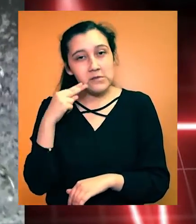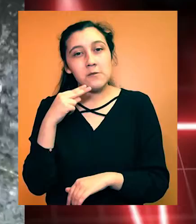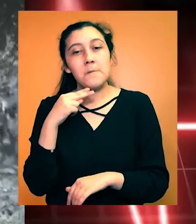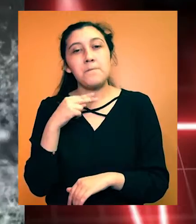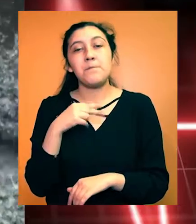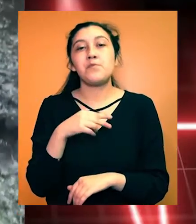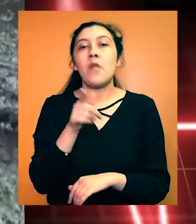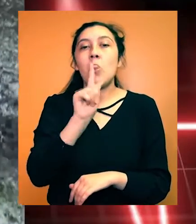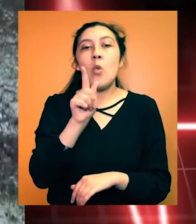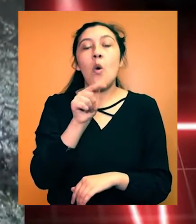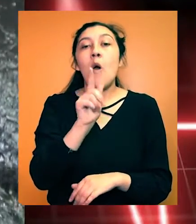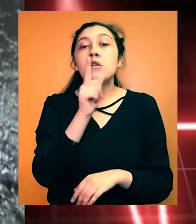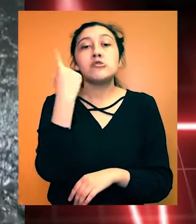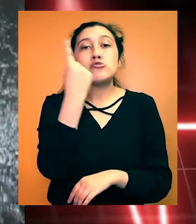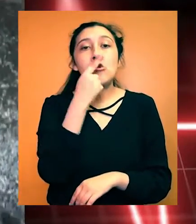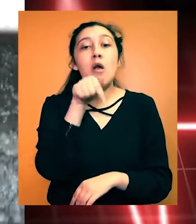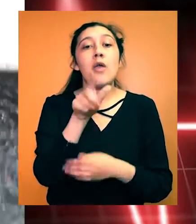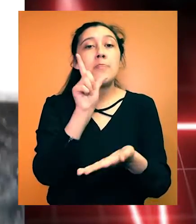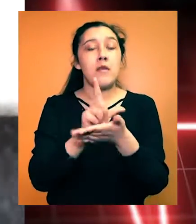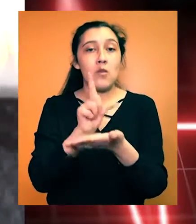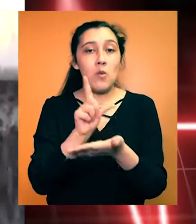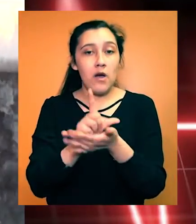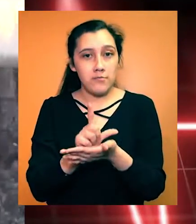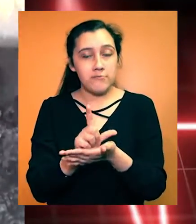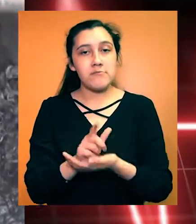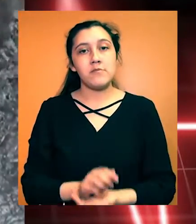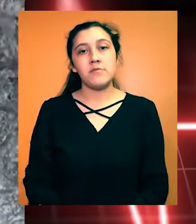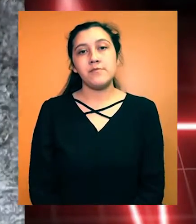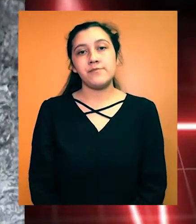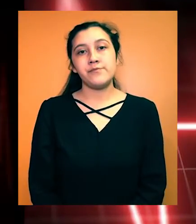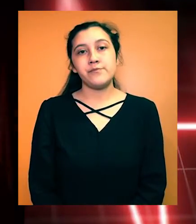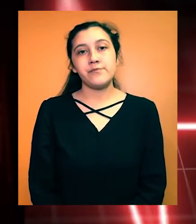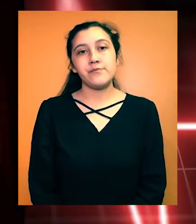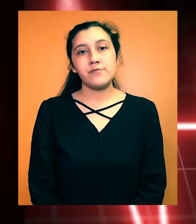solo a esta zona aledaña a la costanera de Ancud.